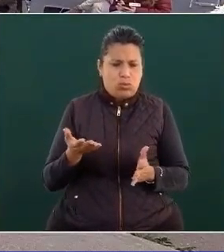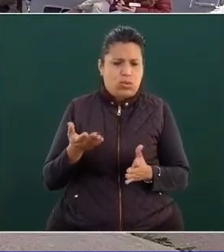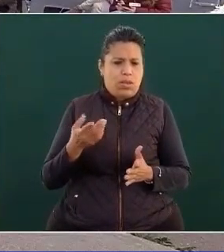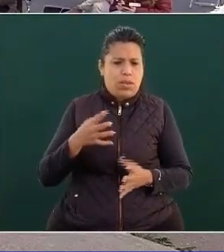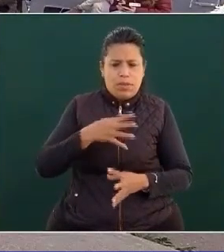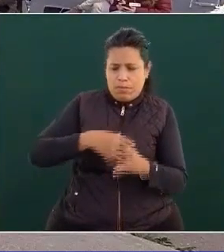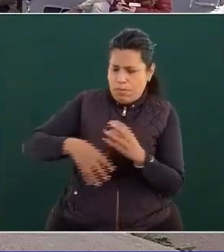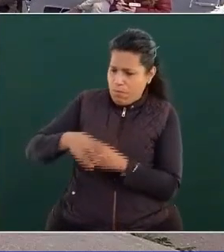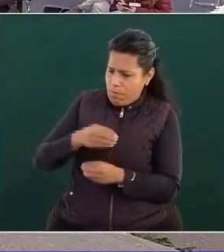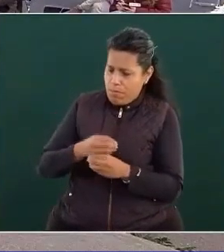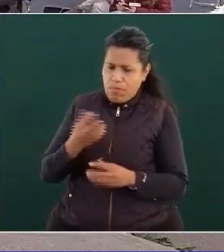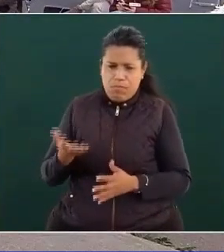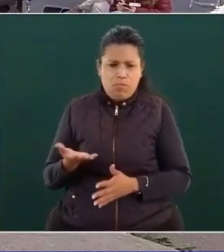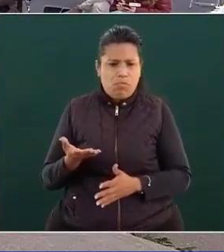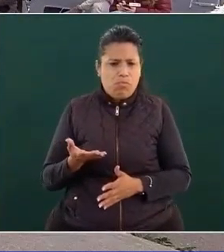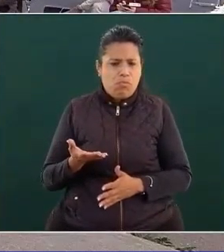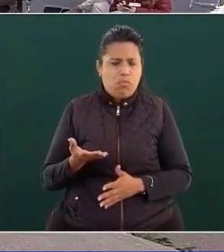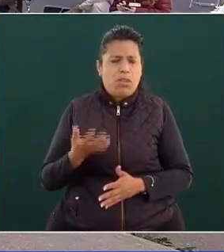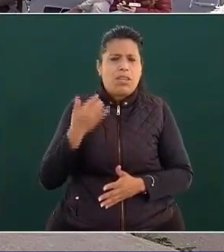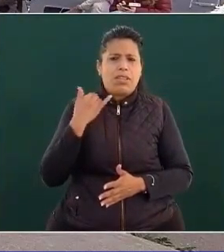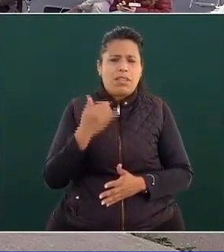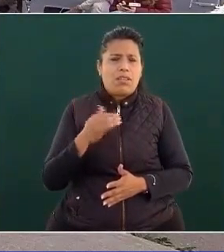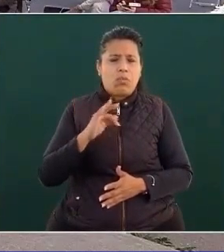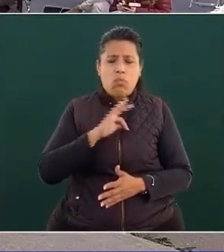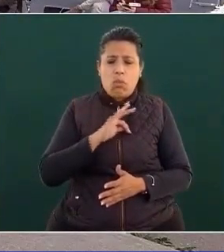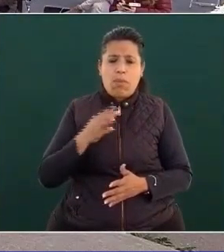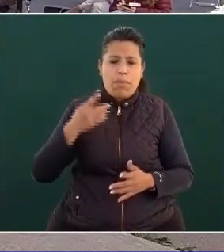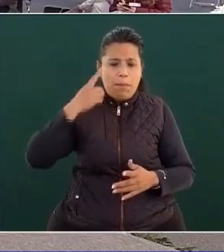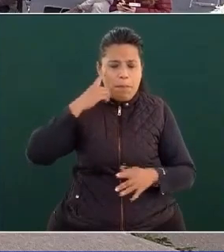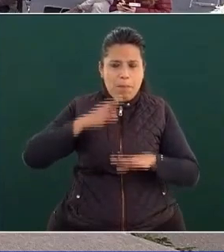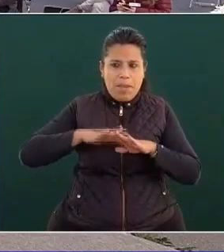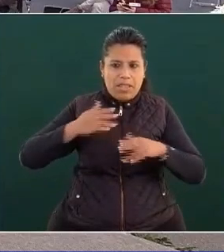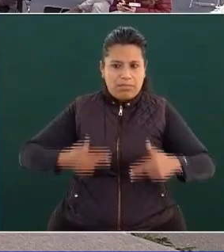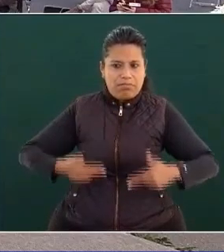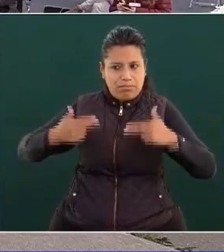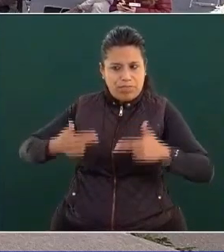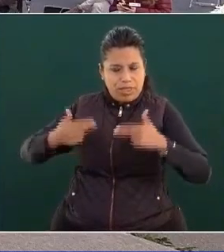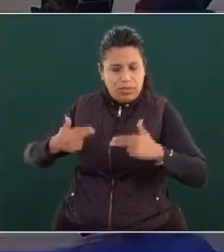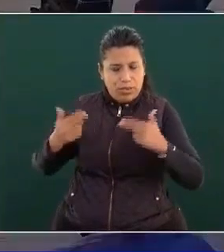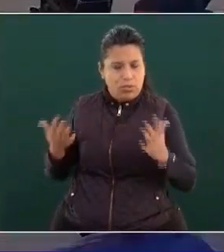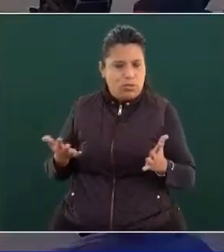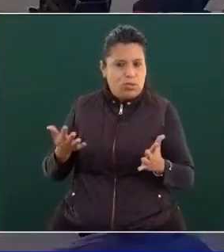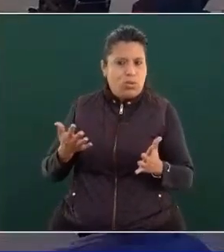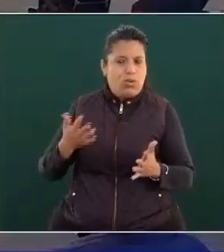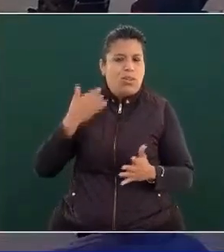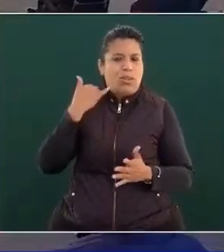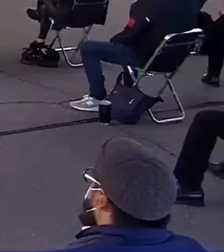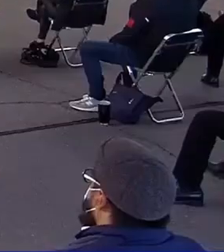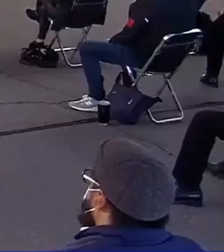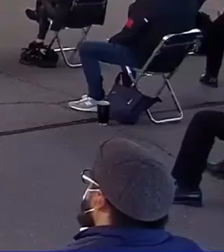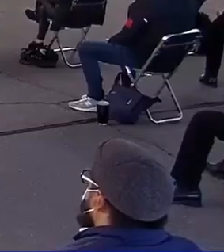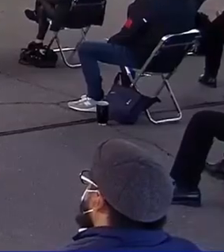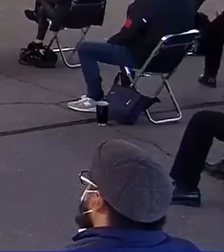se favorece el comercio, se favorecen las industrias.